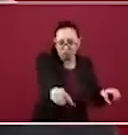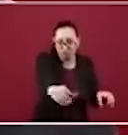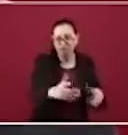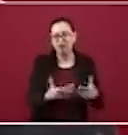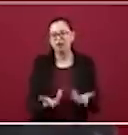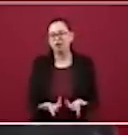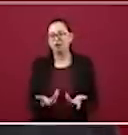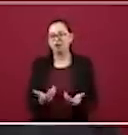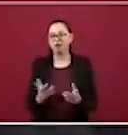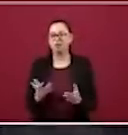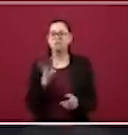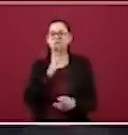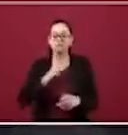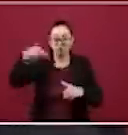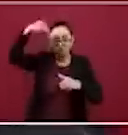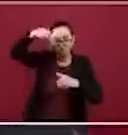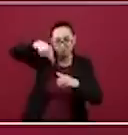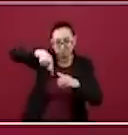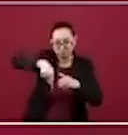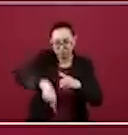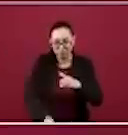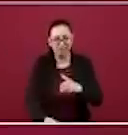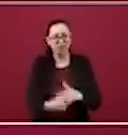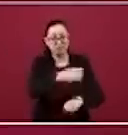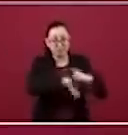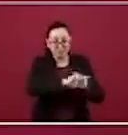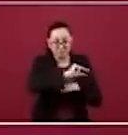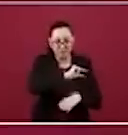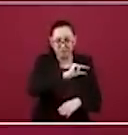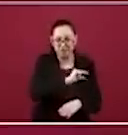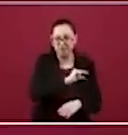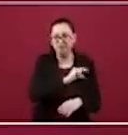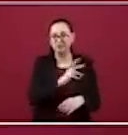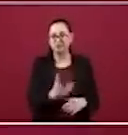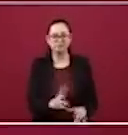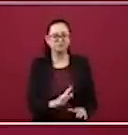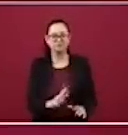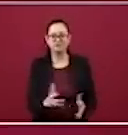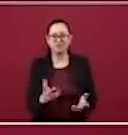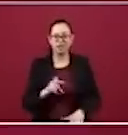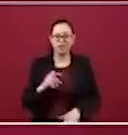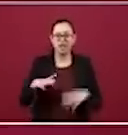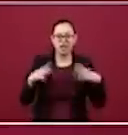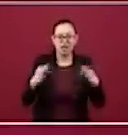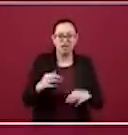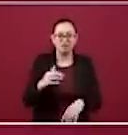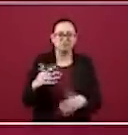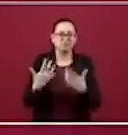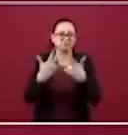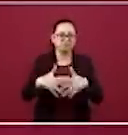van a perforar pozos, a quienes ponen plantas para generar energía